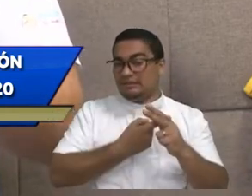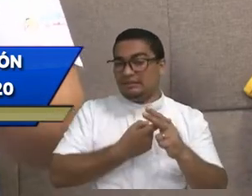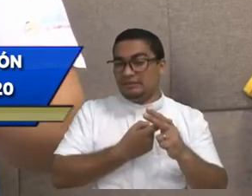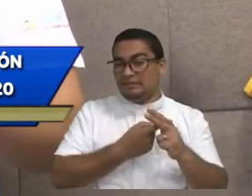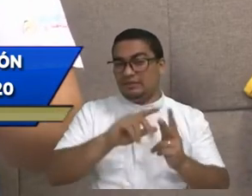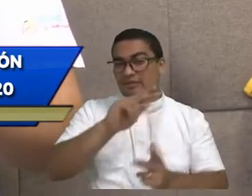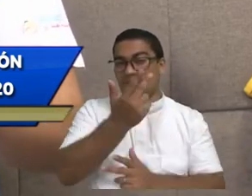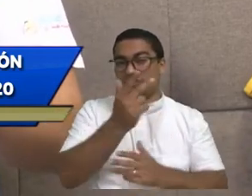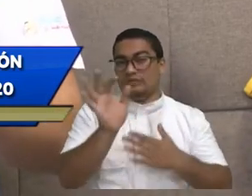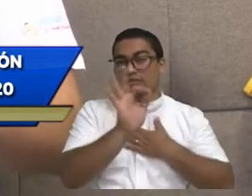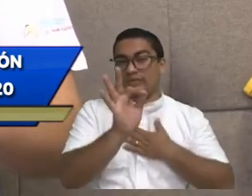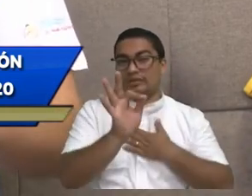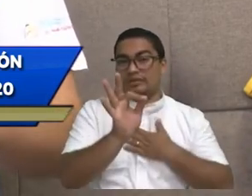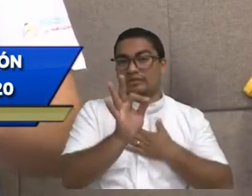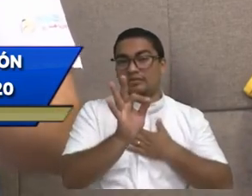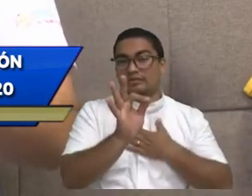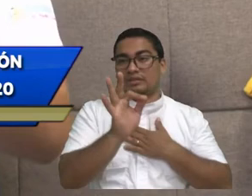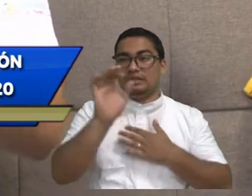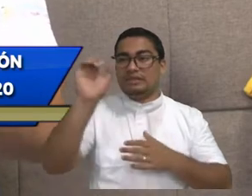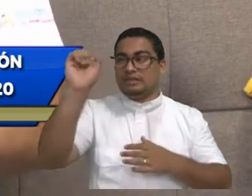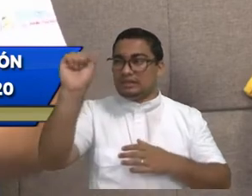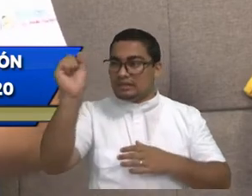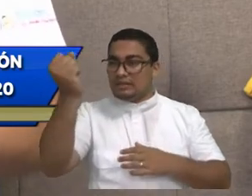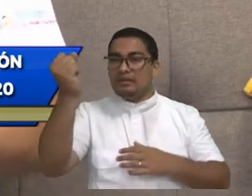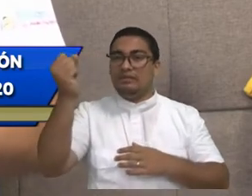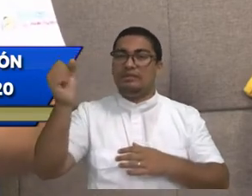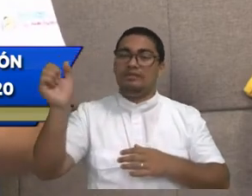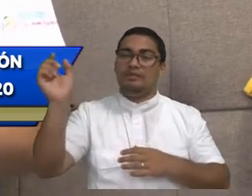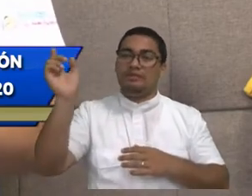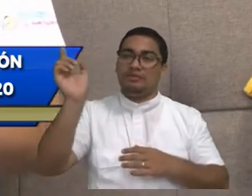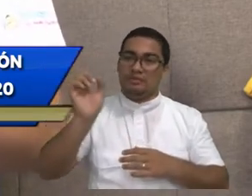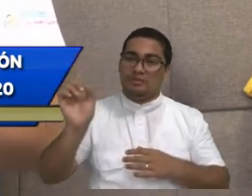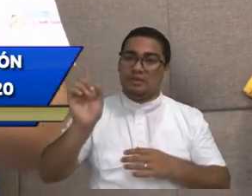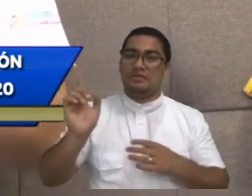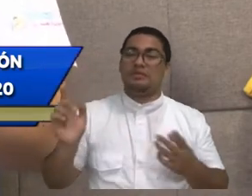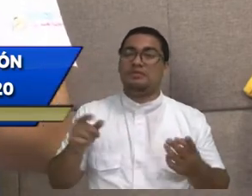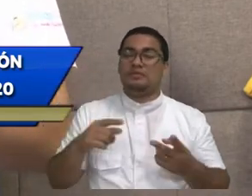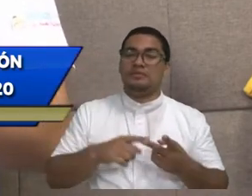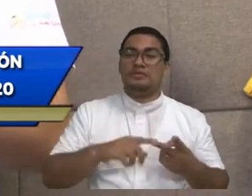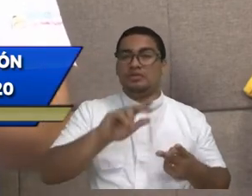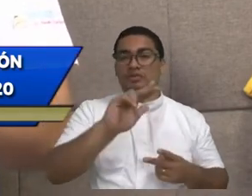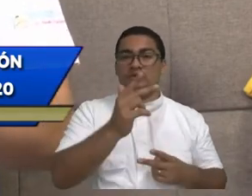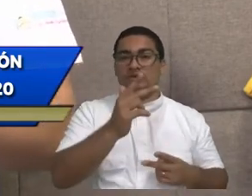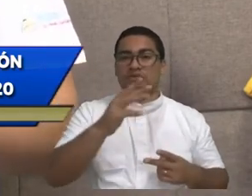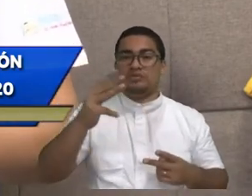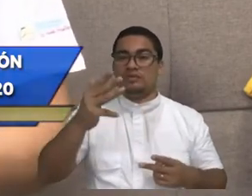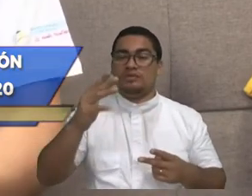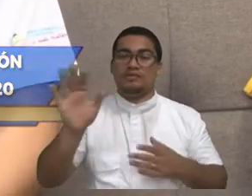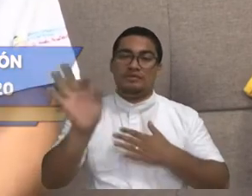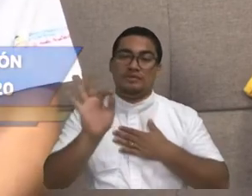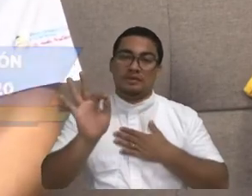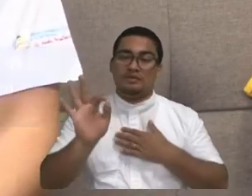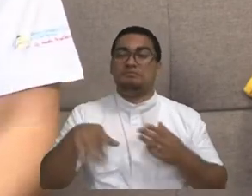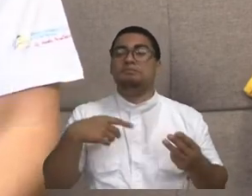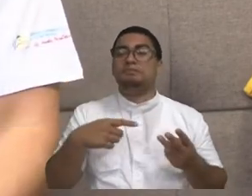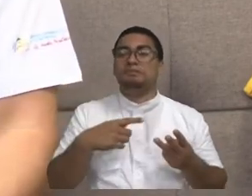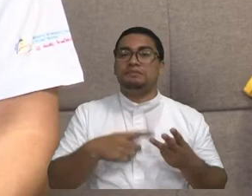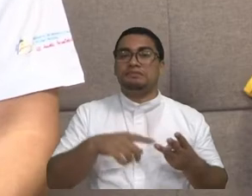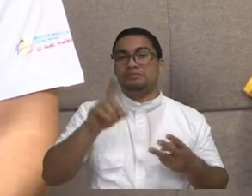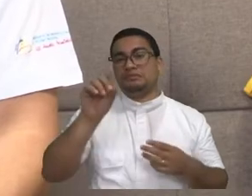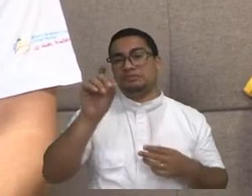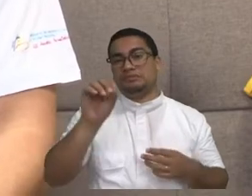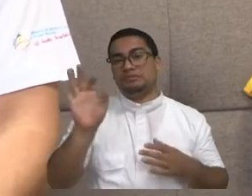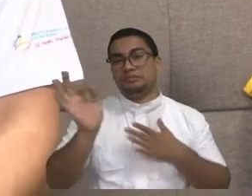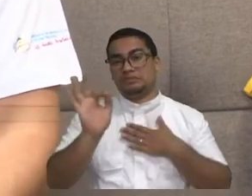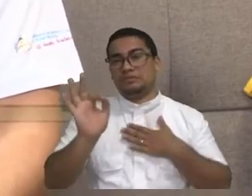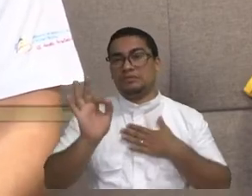8 de febrero para el fin de semana el 9 de febrero para el 8 y 9 de febrero y el 10 de febrero para el